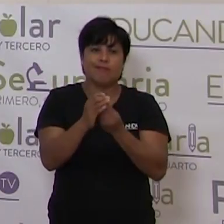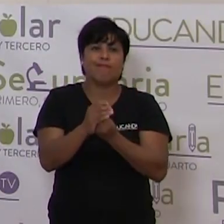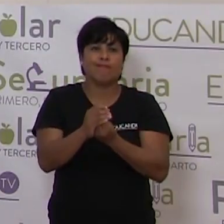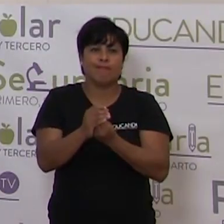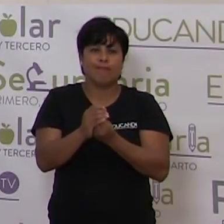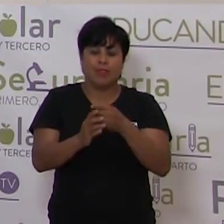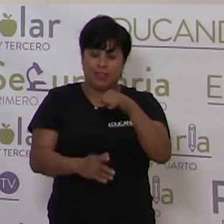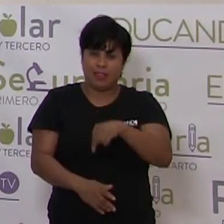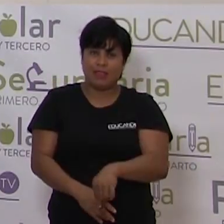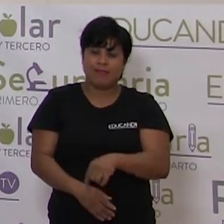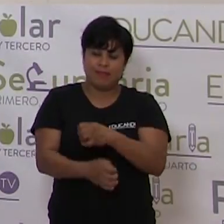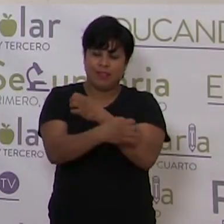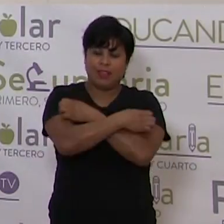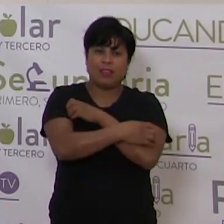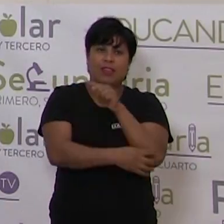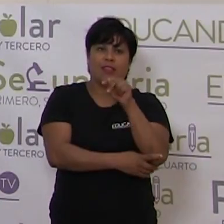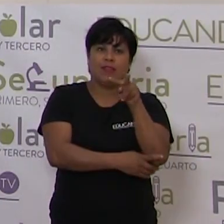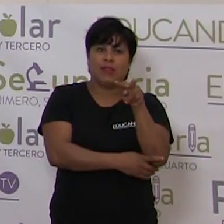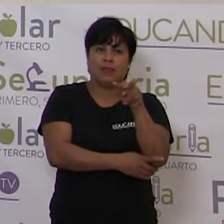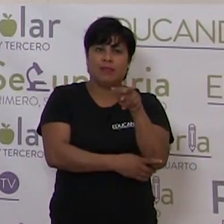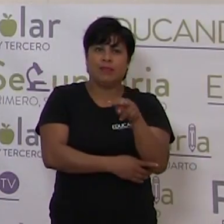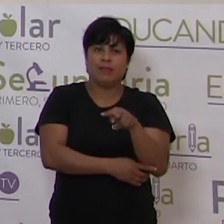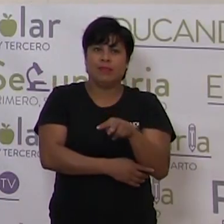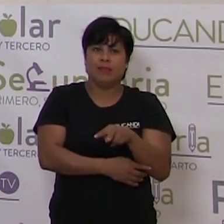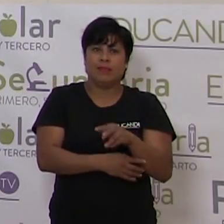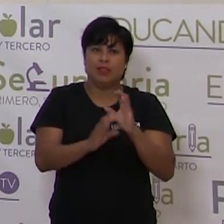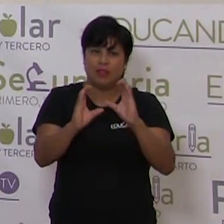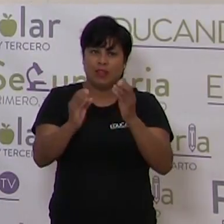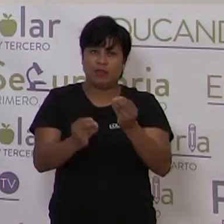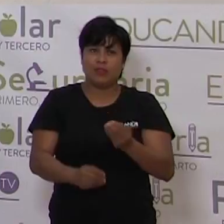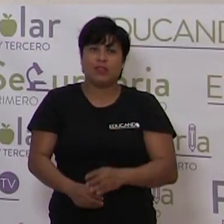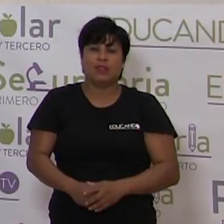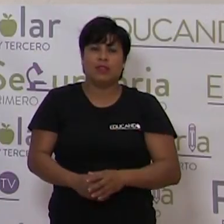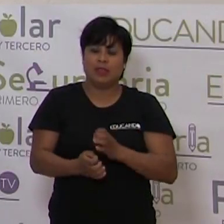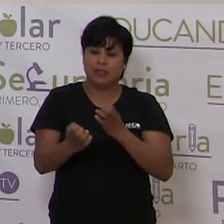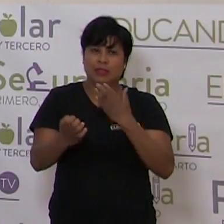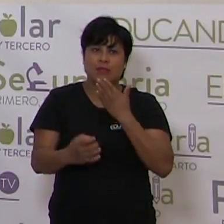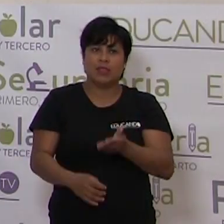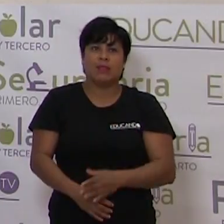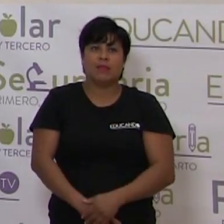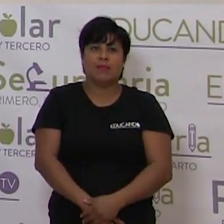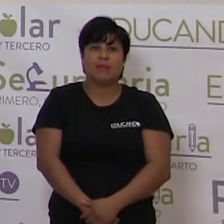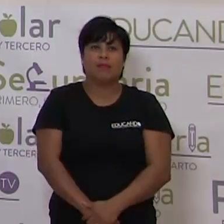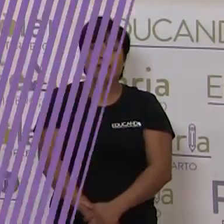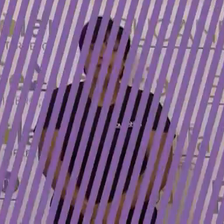aquí en Educando TV. Cuídate, que estés muy bien.